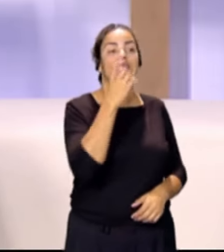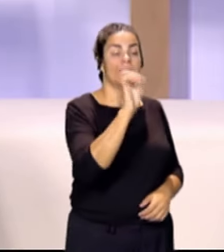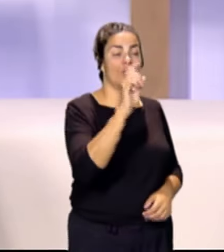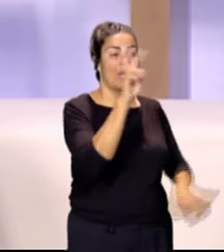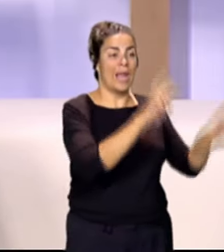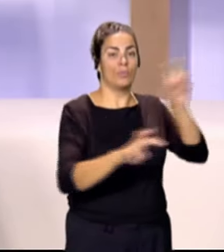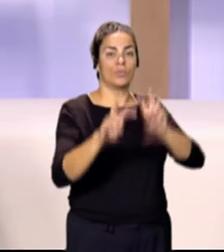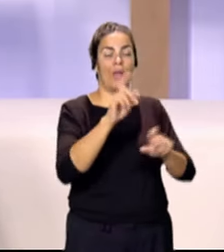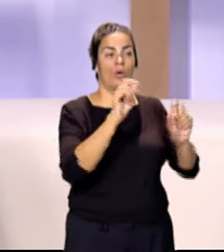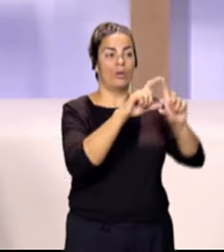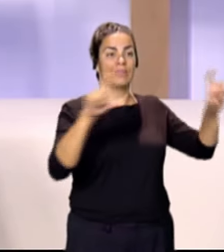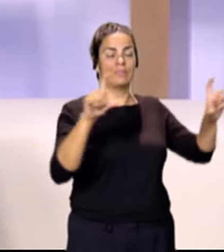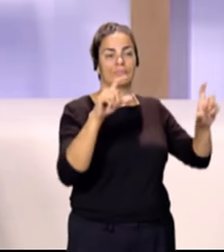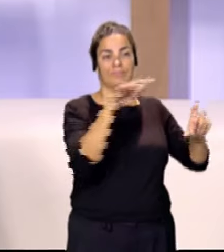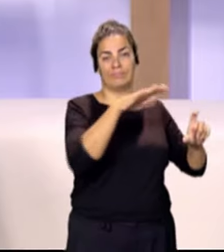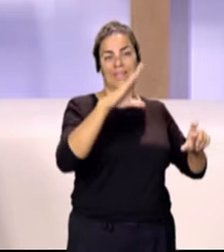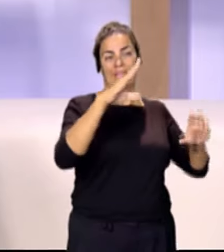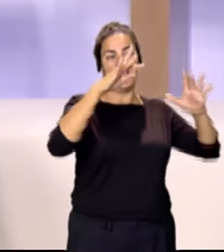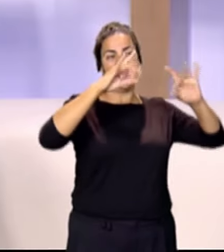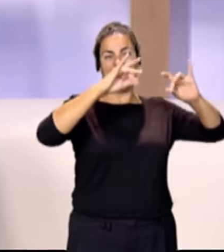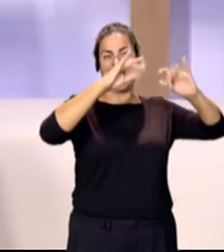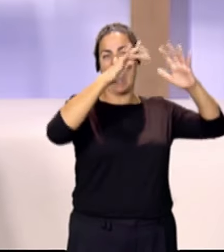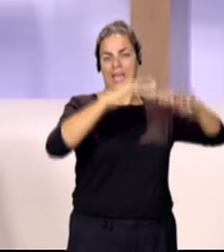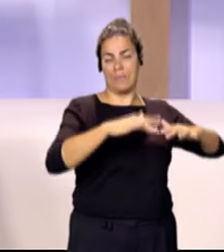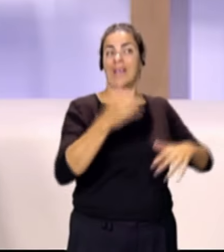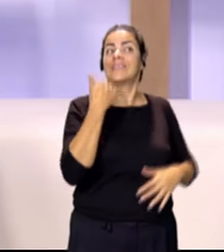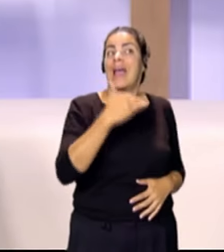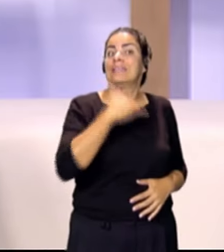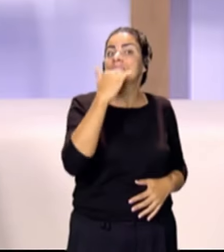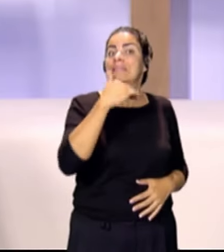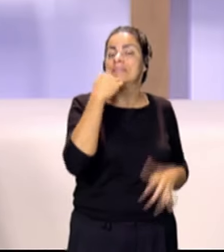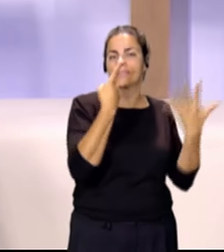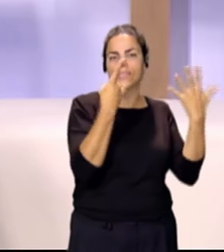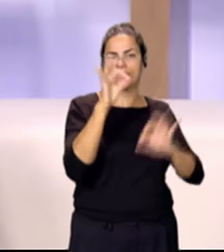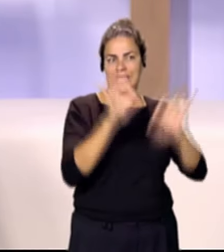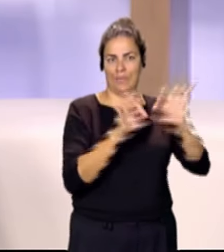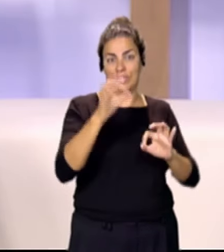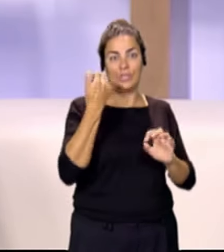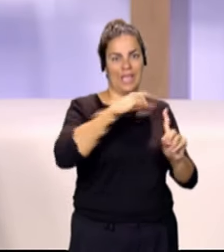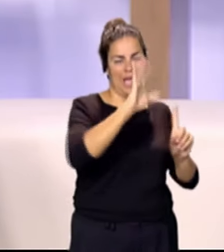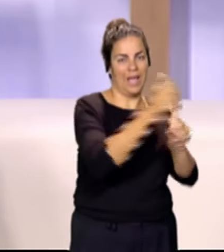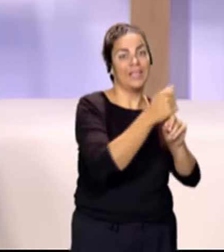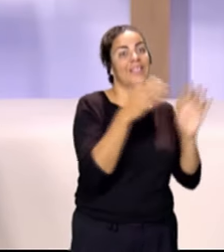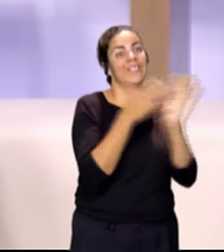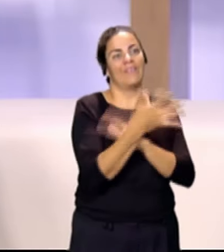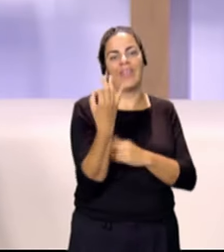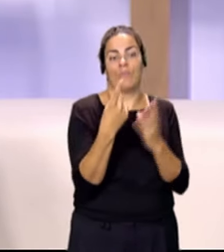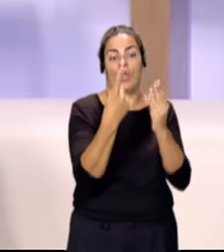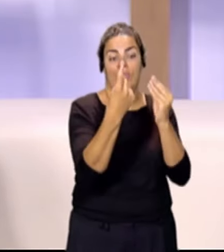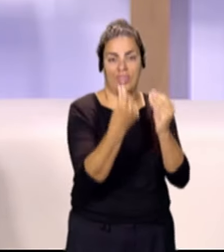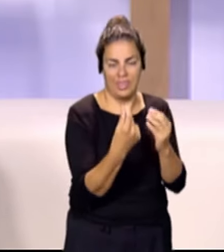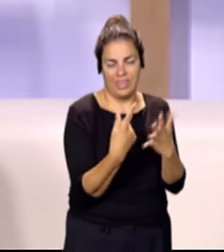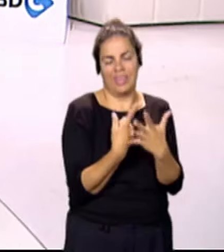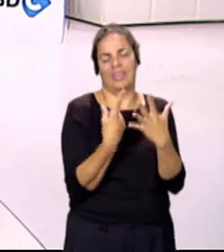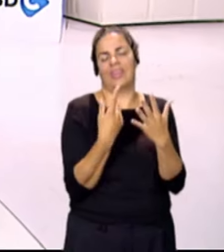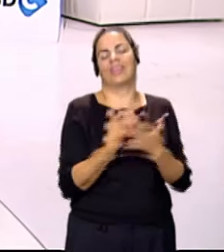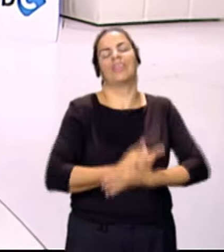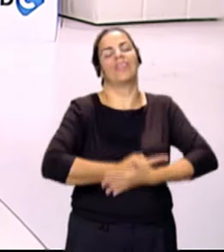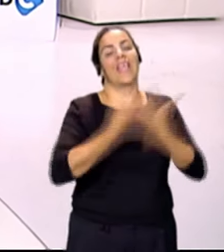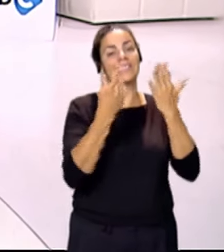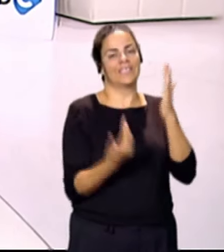saldrá la campaña que vamos cerca del 60 por nos quedan 16 días para llegar ese mínimo de 6000 para poder publicarlo Pues eso será un